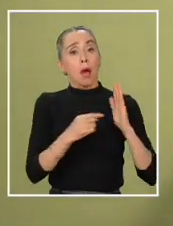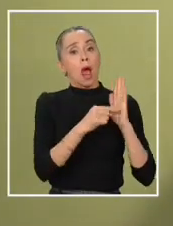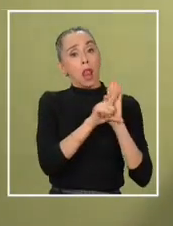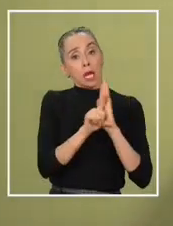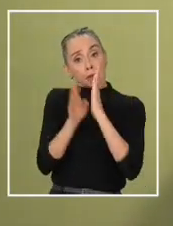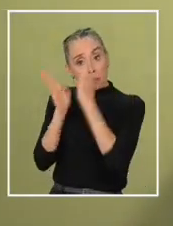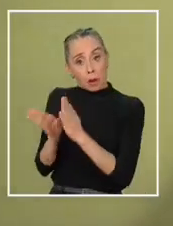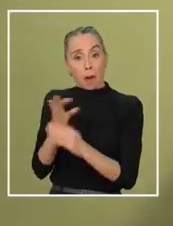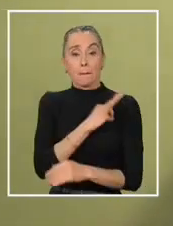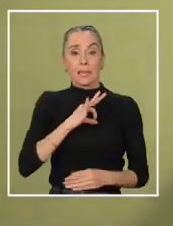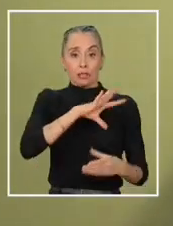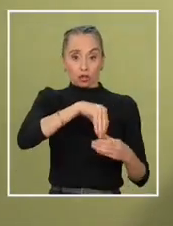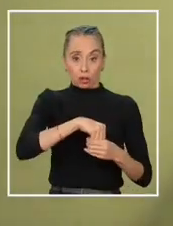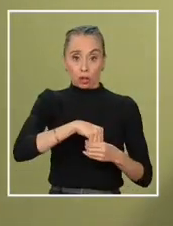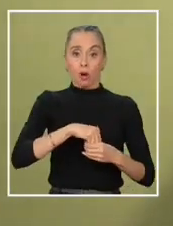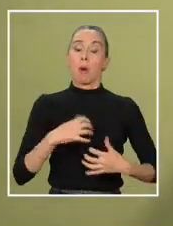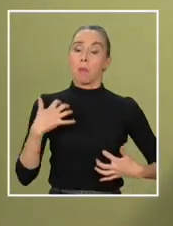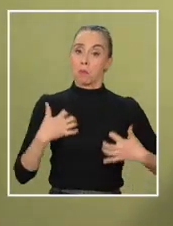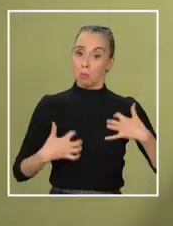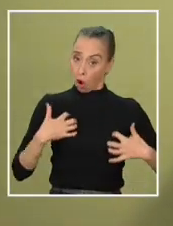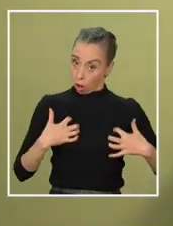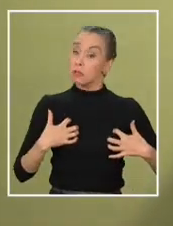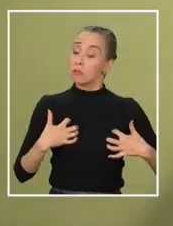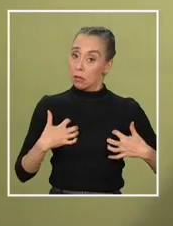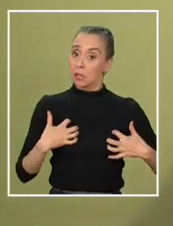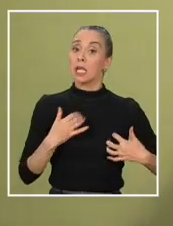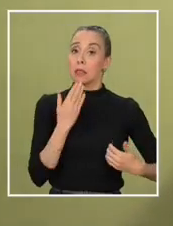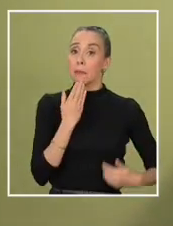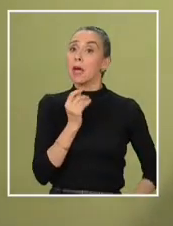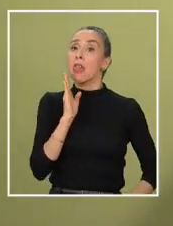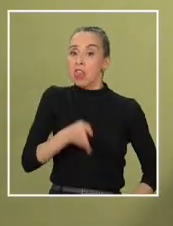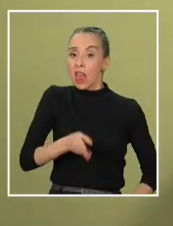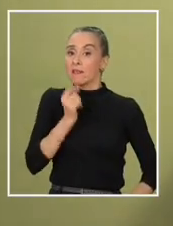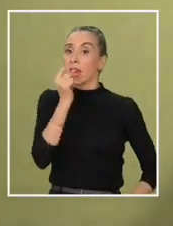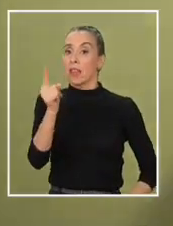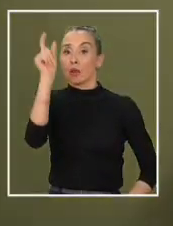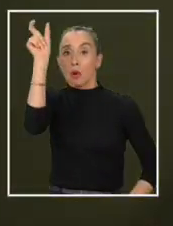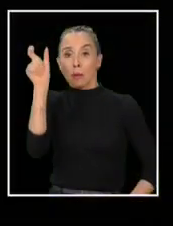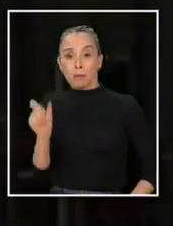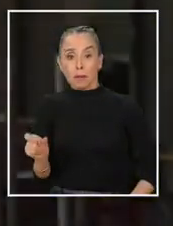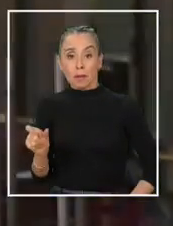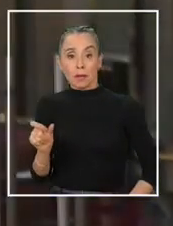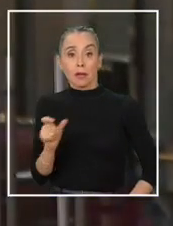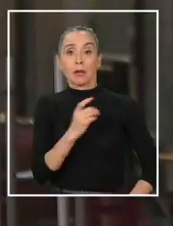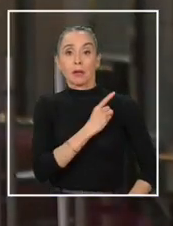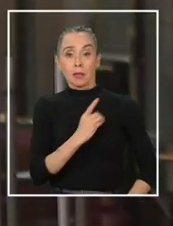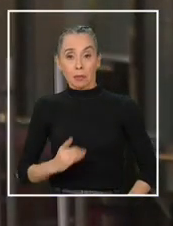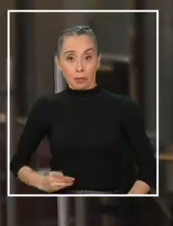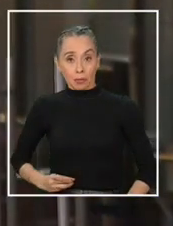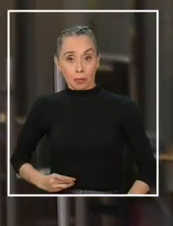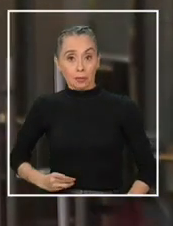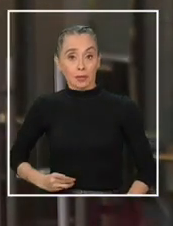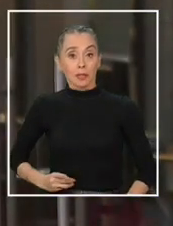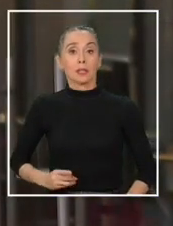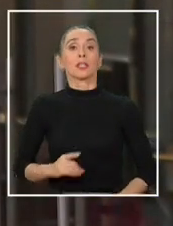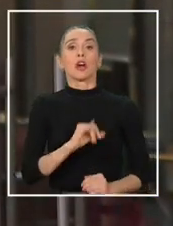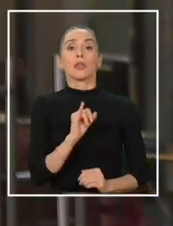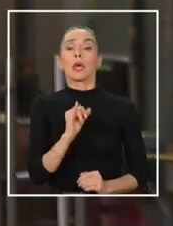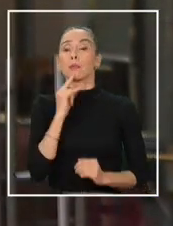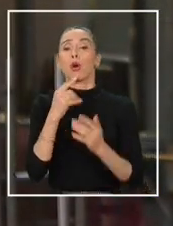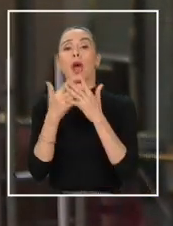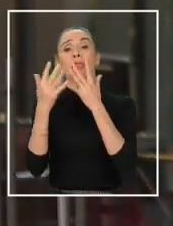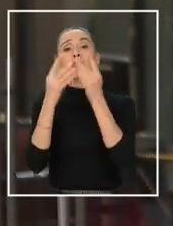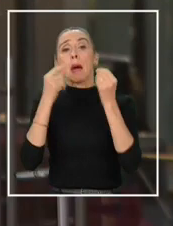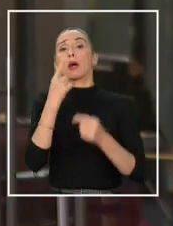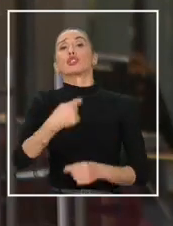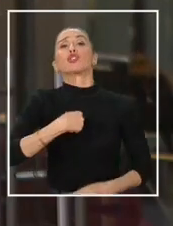Ministerio del Interior no solo debe molestarse, sino que debe denunciar. Dado que esta persona ha dado un paso adelante y ha sido transparente, yo creo que